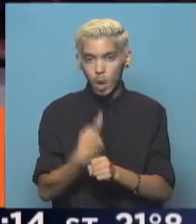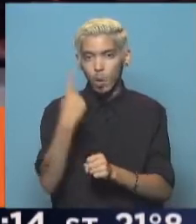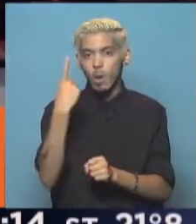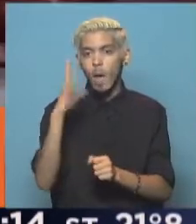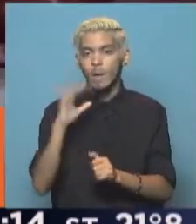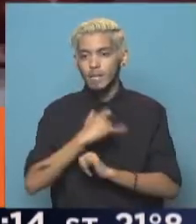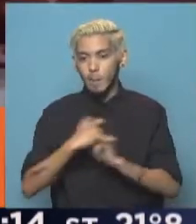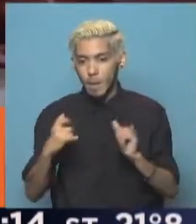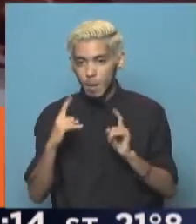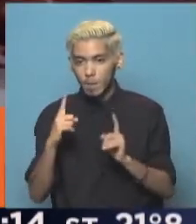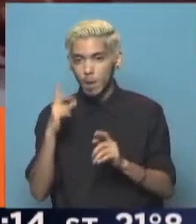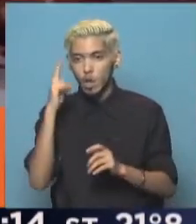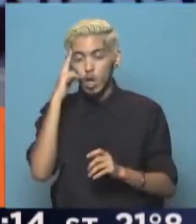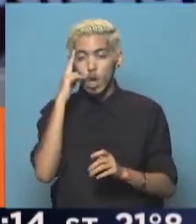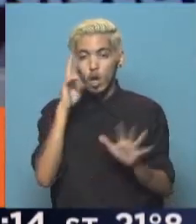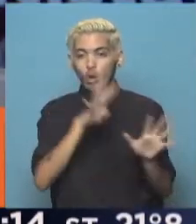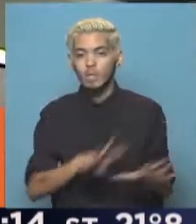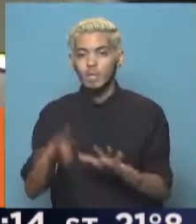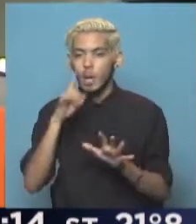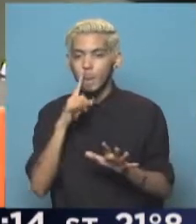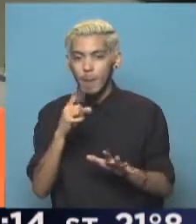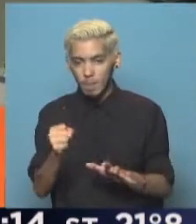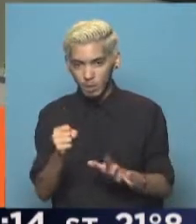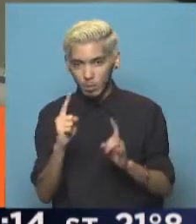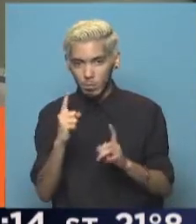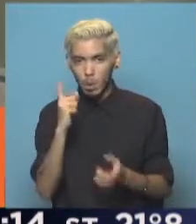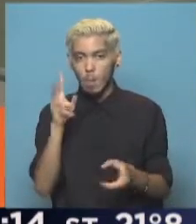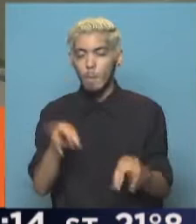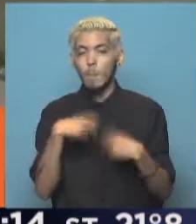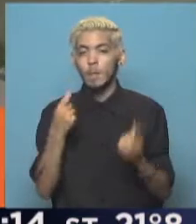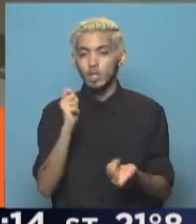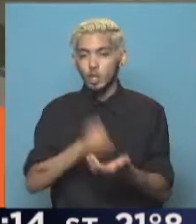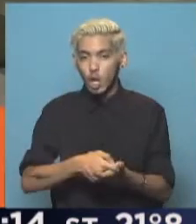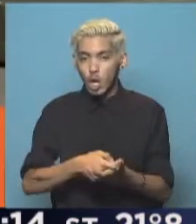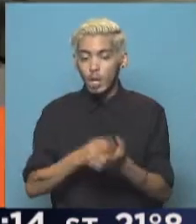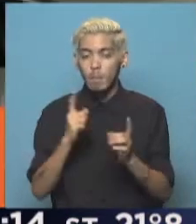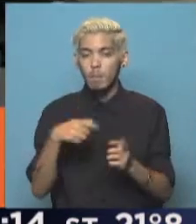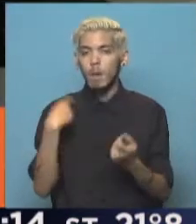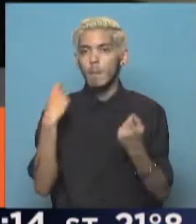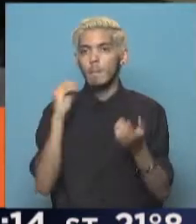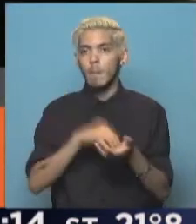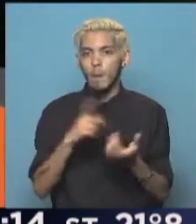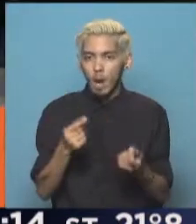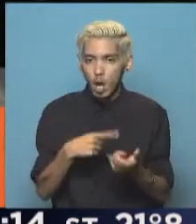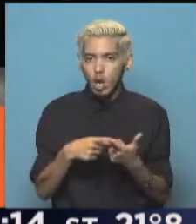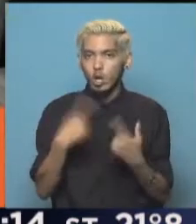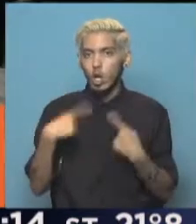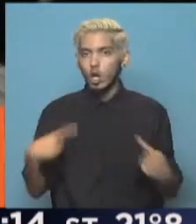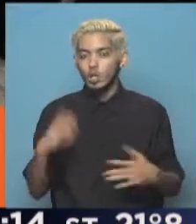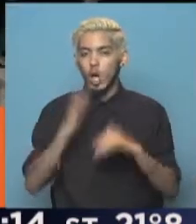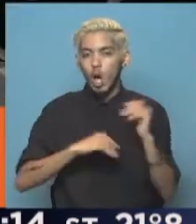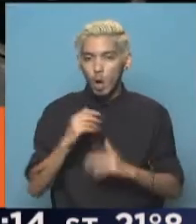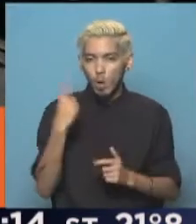monotributo con un tope de 900 mil entonces realmente y es para inversiones productivas para agregó de valor para instalaciones obras